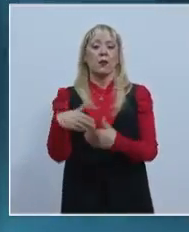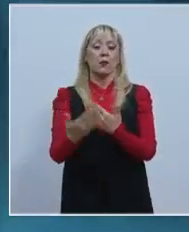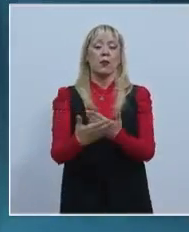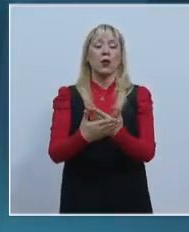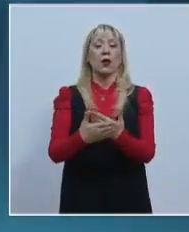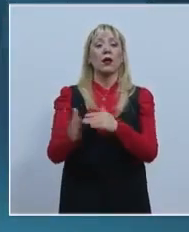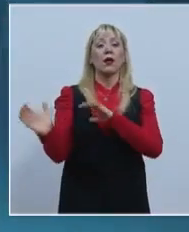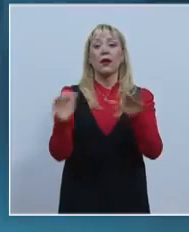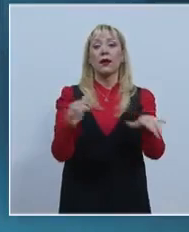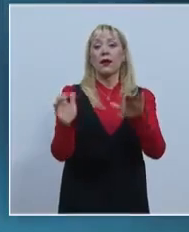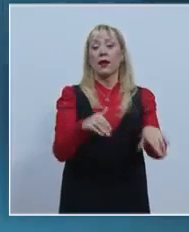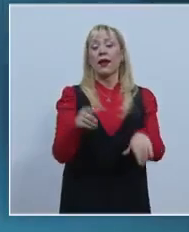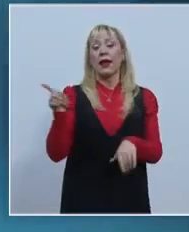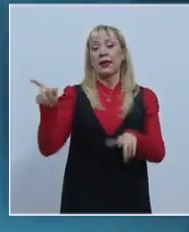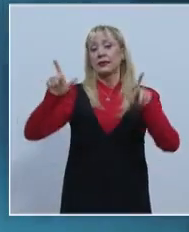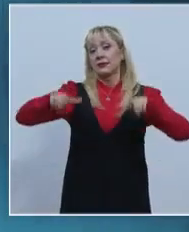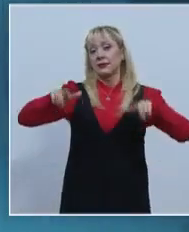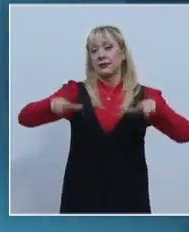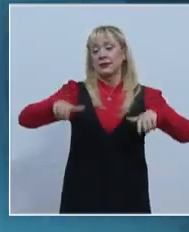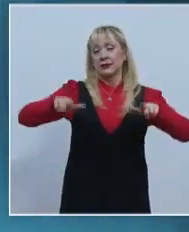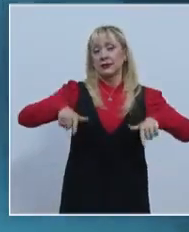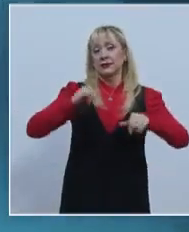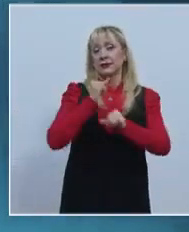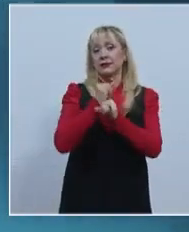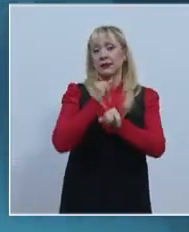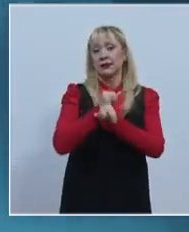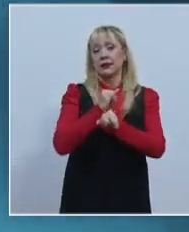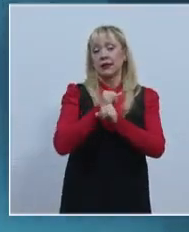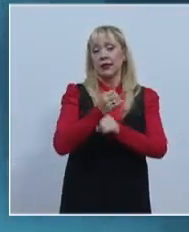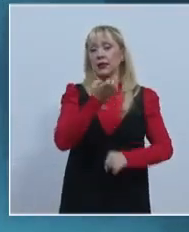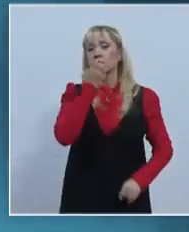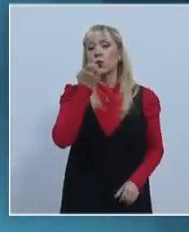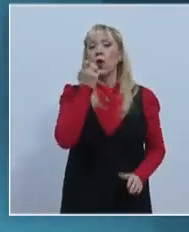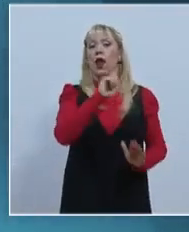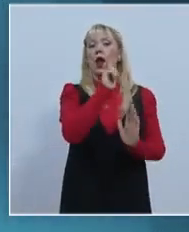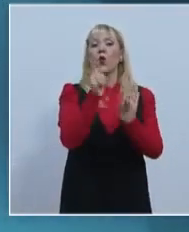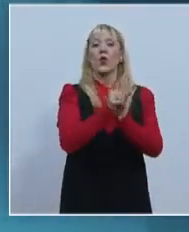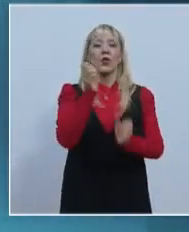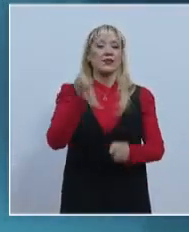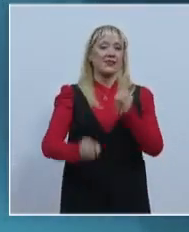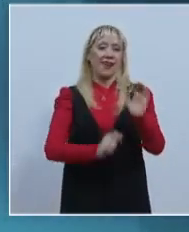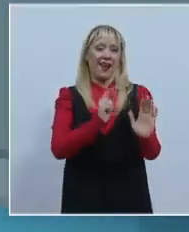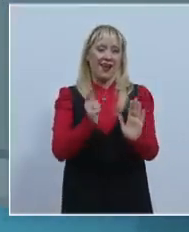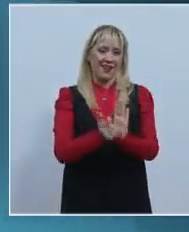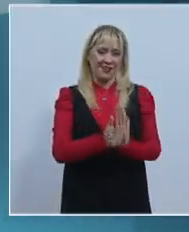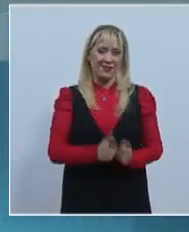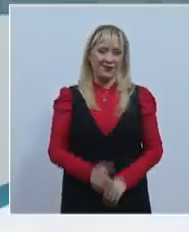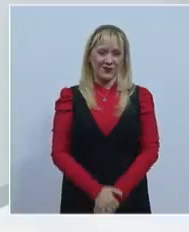Las inscripciones son a través del sitio de internet de la Escuela Judicial.